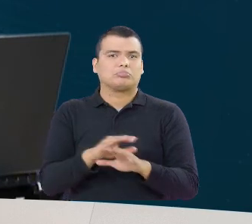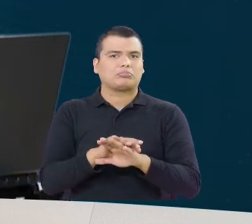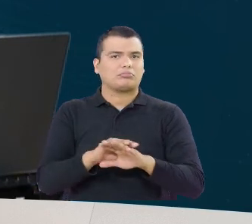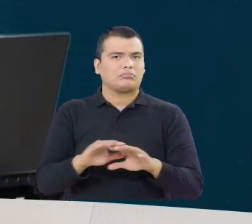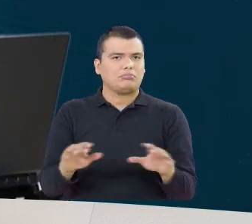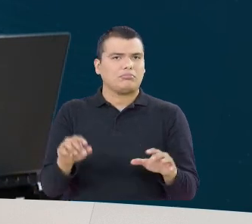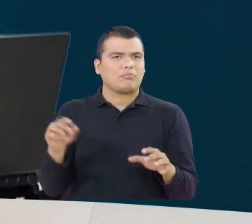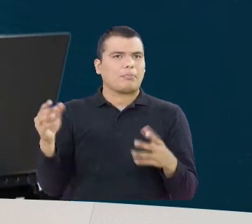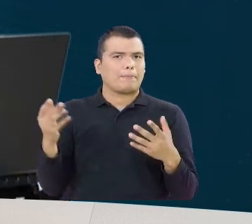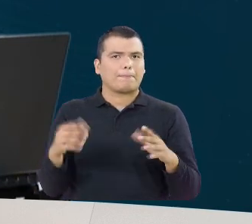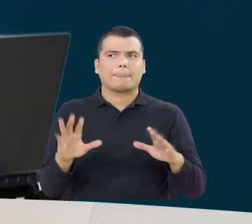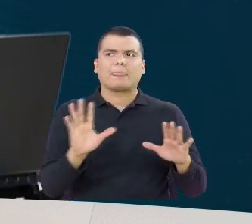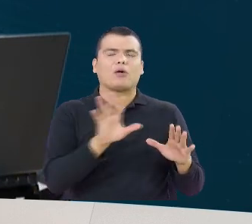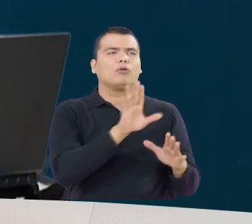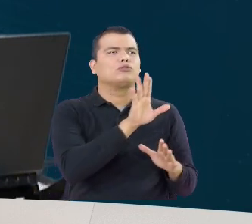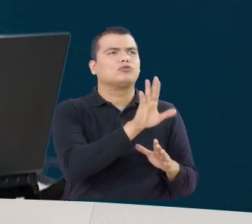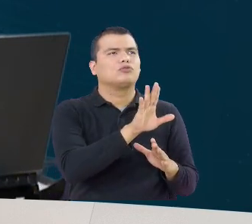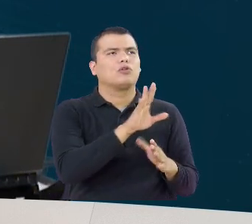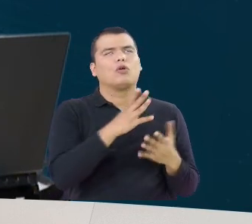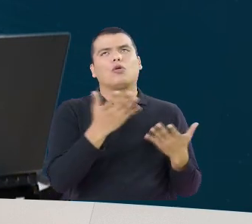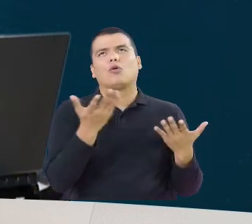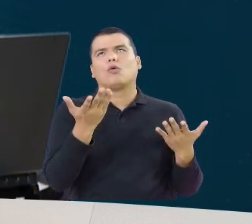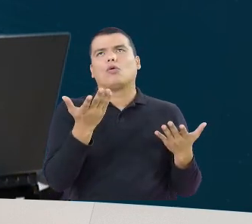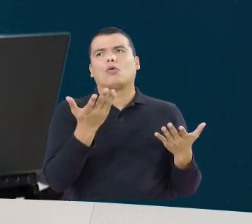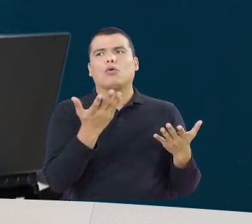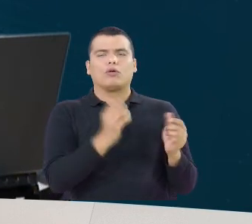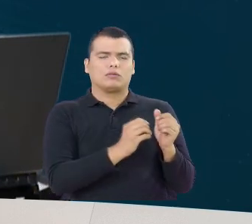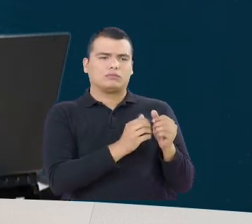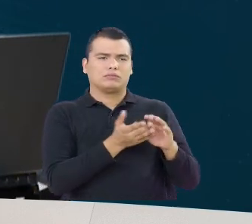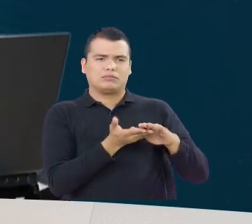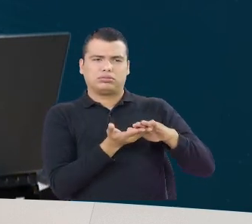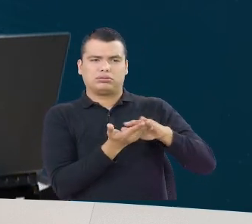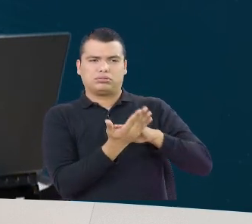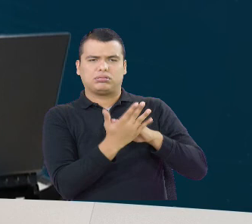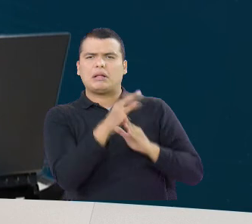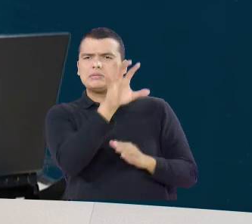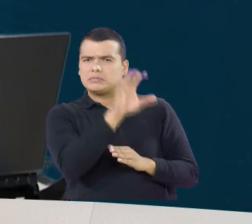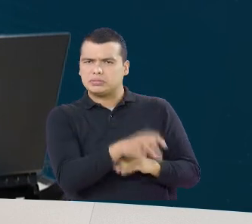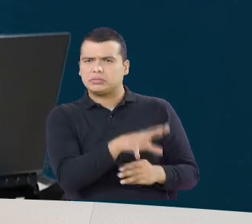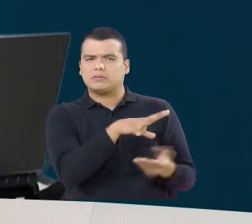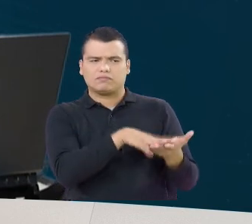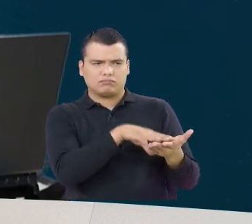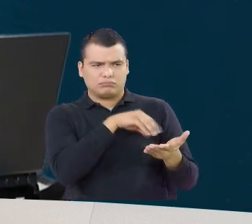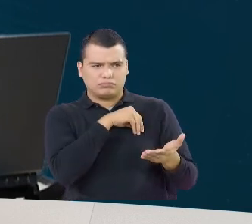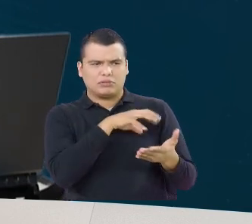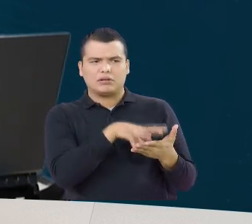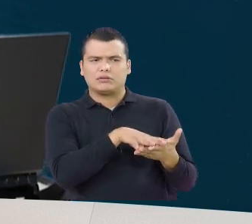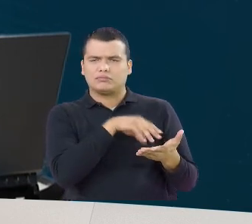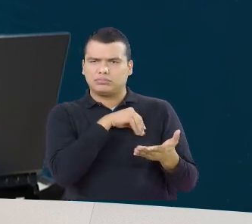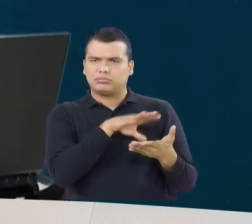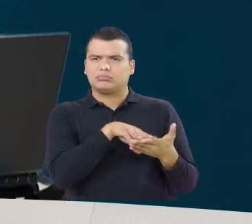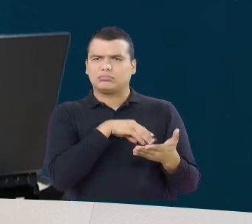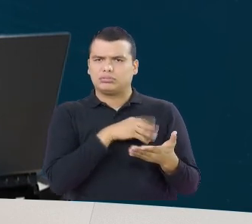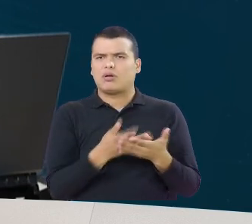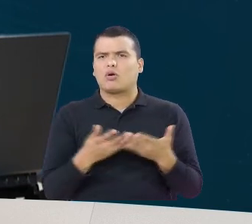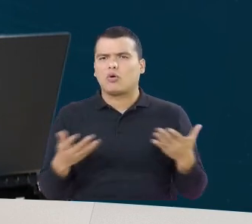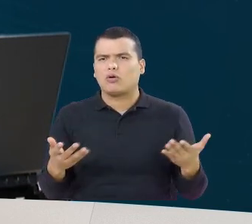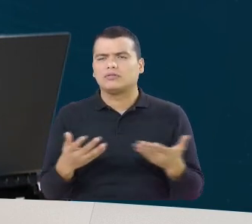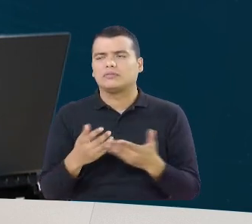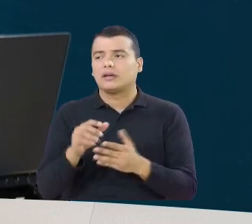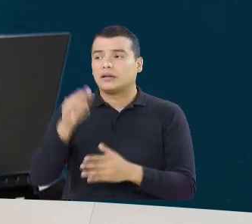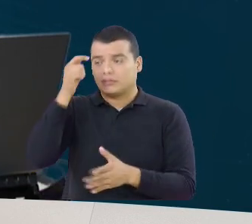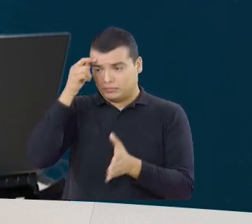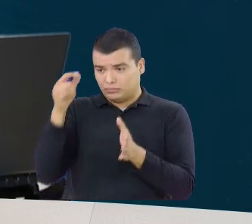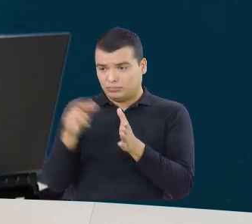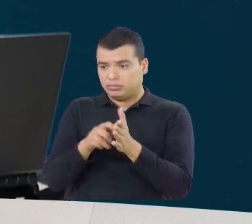una impresora vieja, sacando sus motores paso a paso. Arduino nos da muchas oportunidades y Arduino es